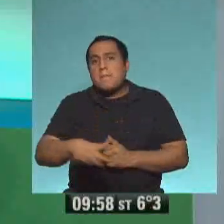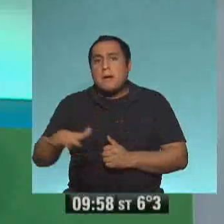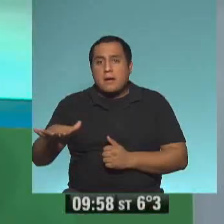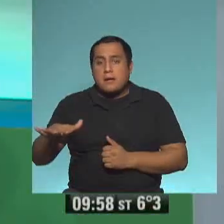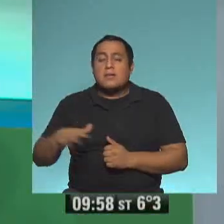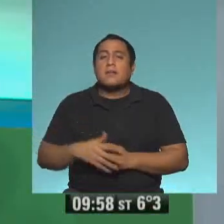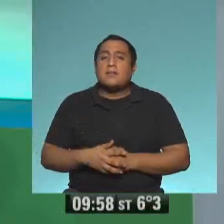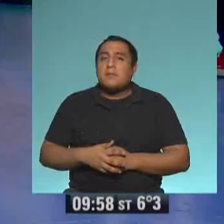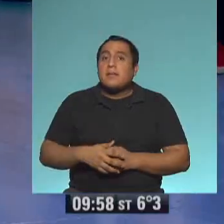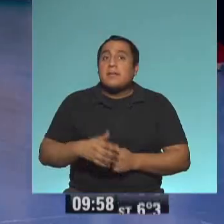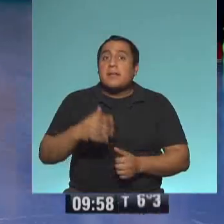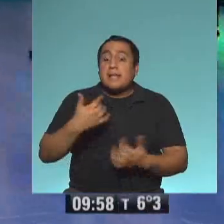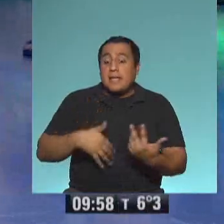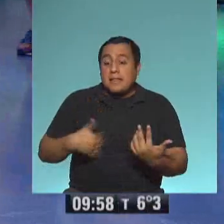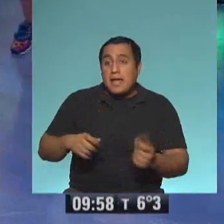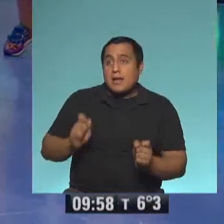la guitarra de